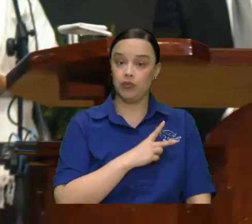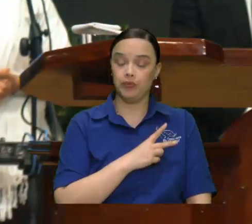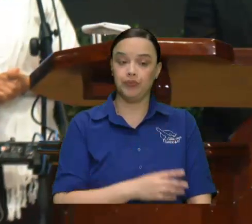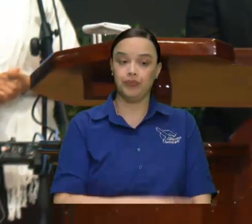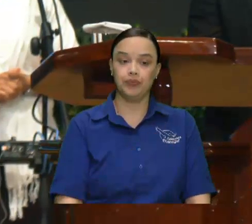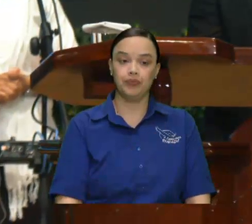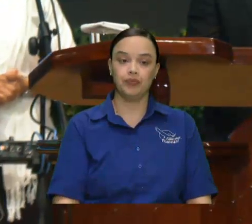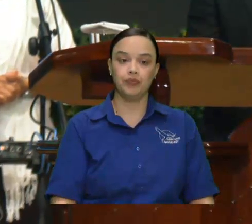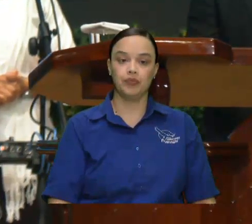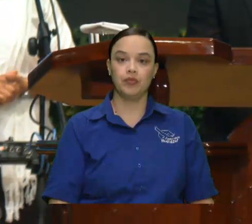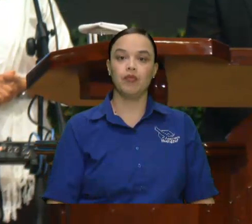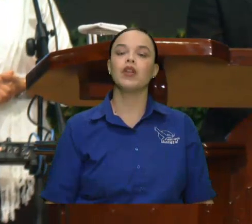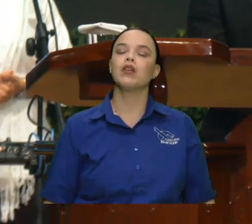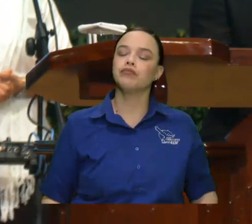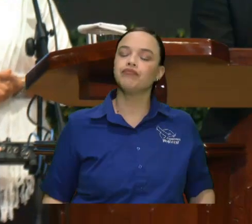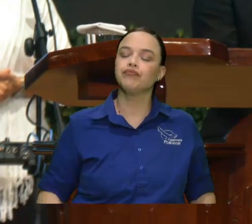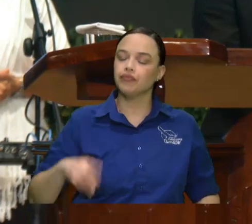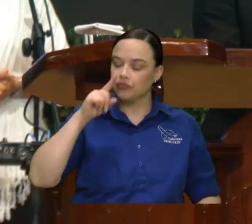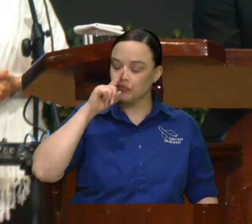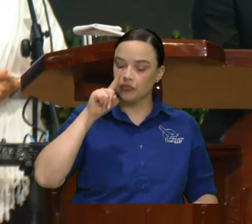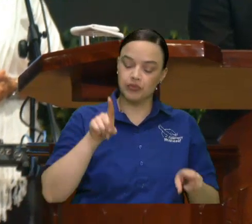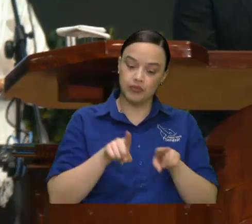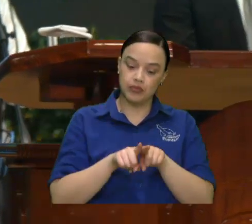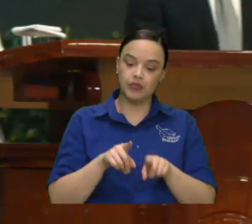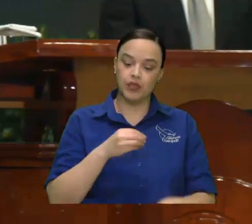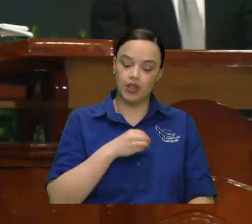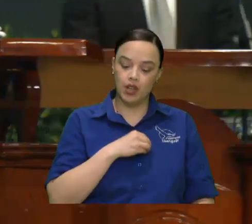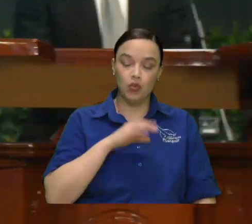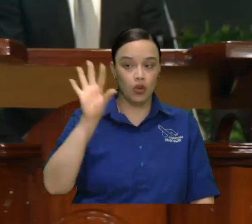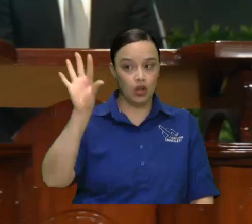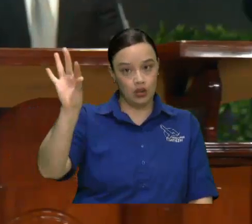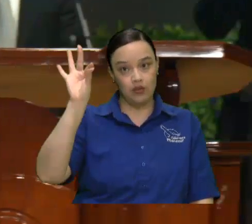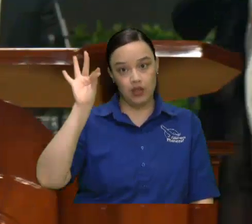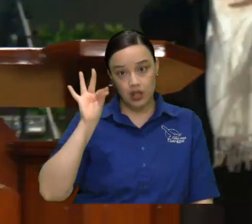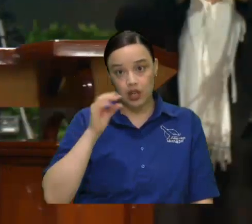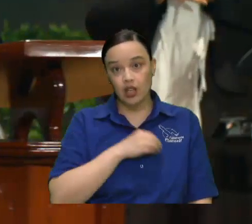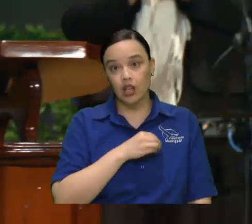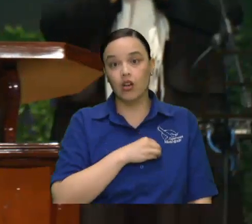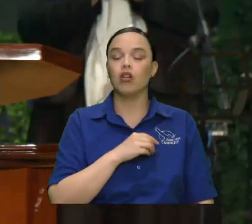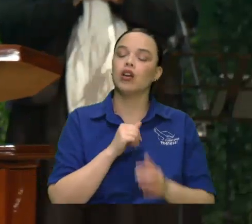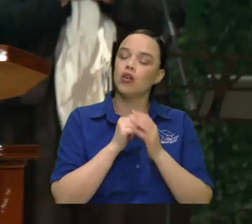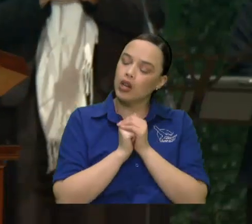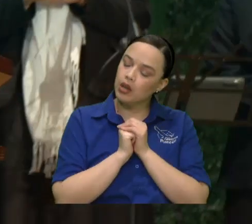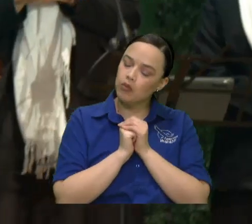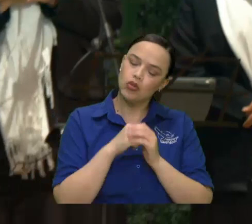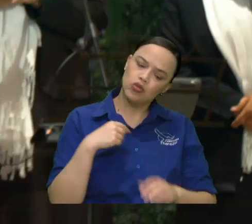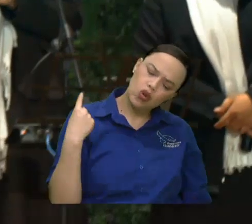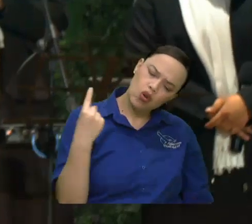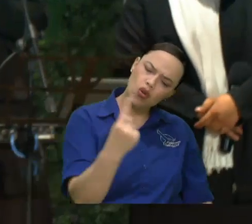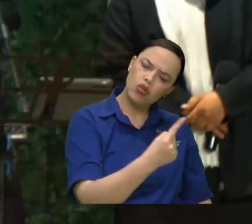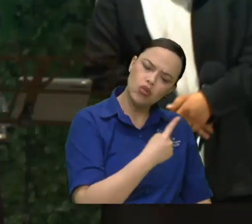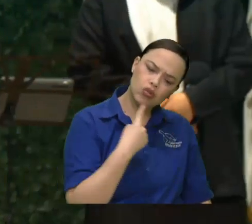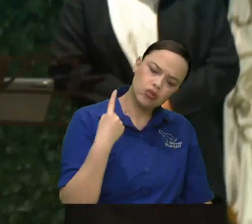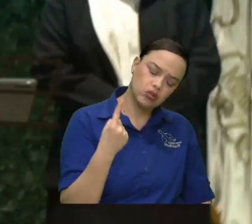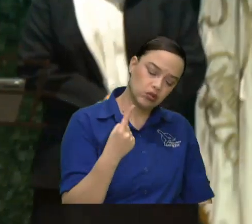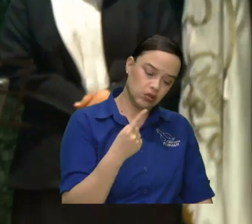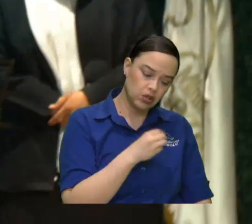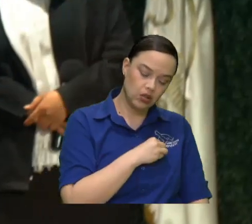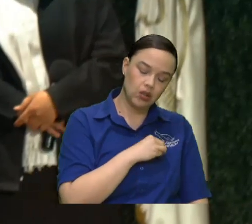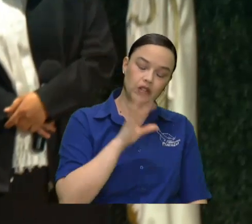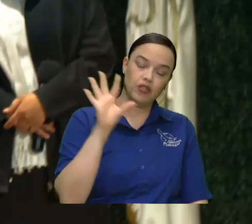pero también quiero invitar mi amado hermano porque quiero que oremos todos juntos quiero invitar a aquellos